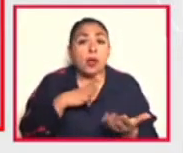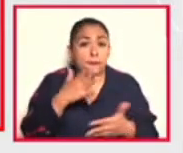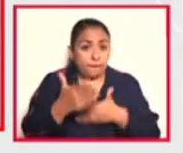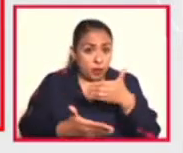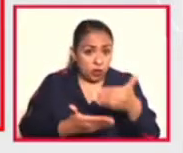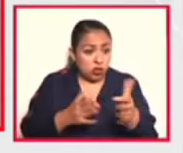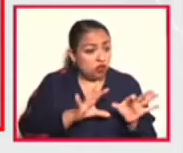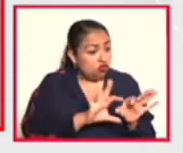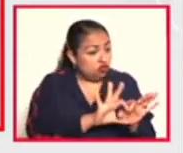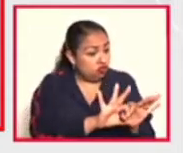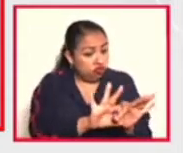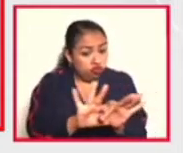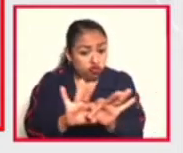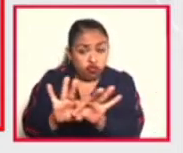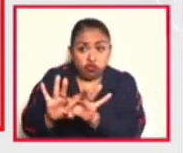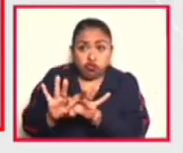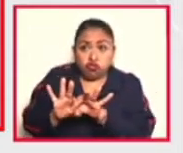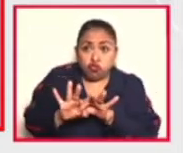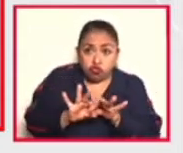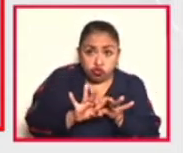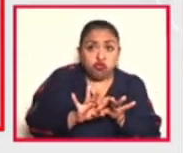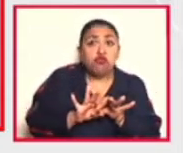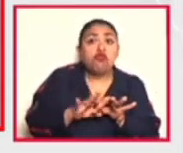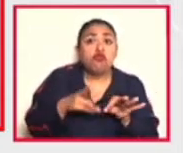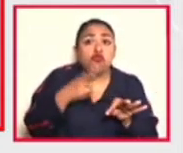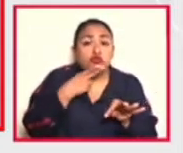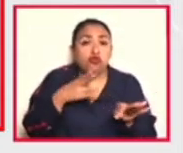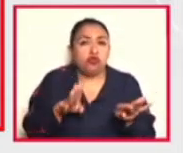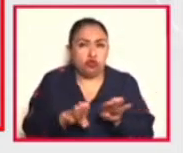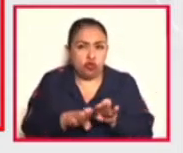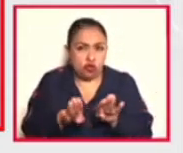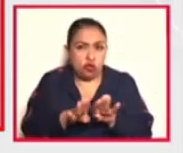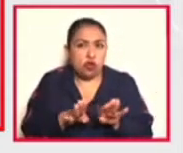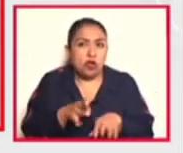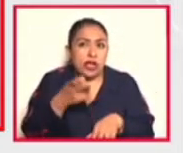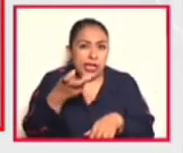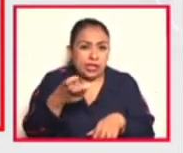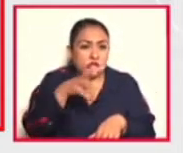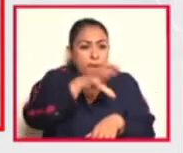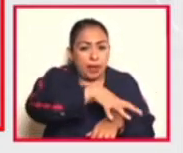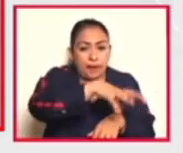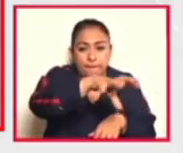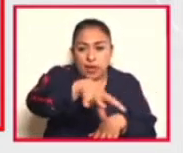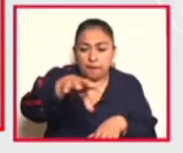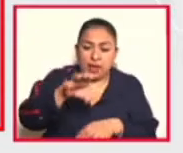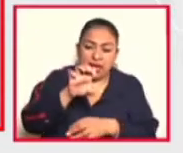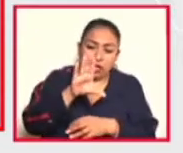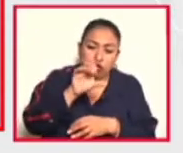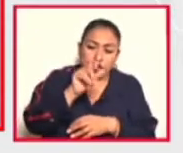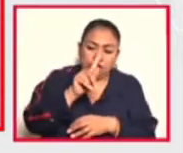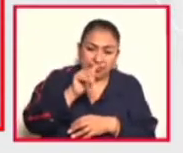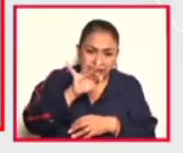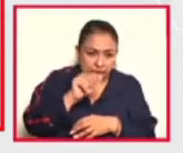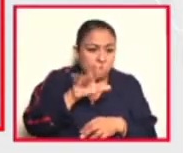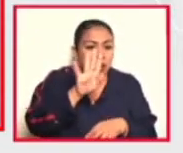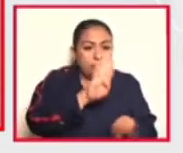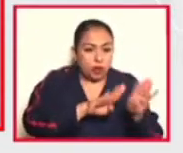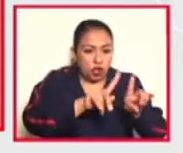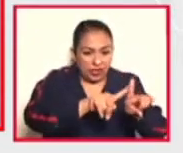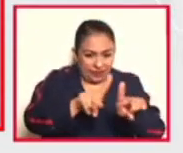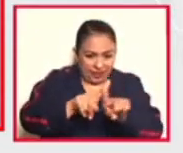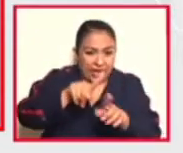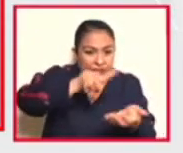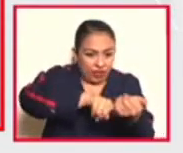armónico de funcionamiento de los ecosistemas y de la biodiversidad que constituyen esos